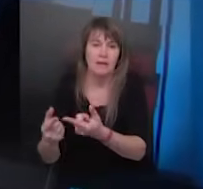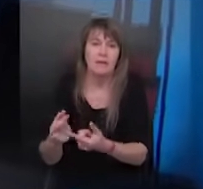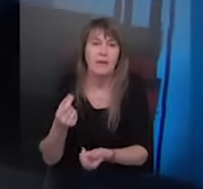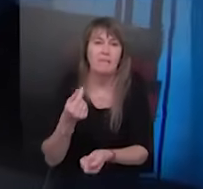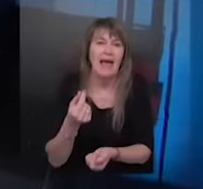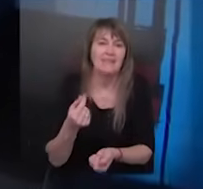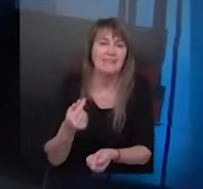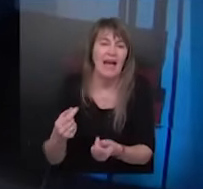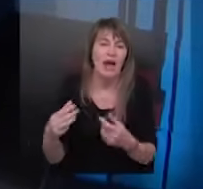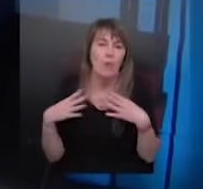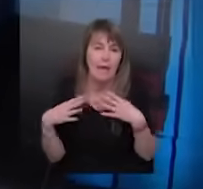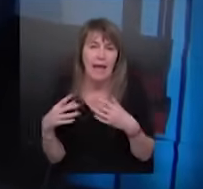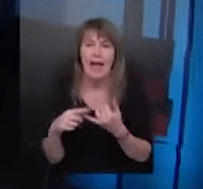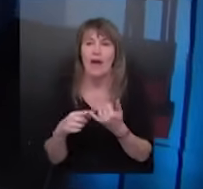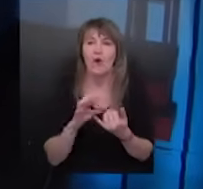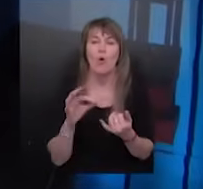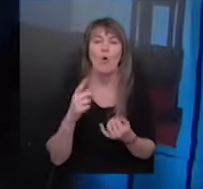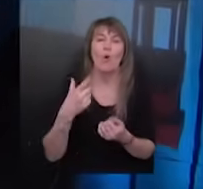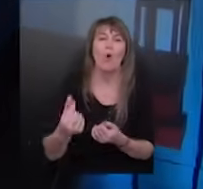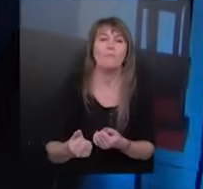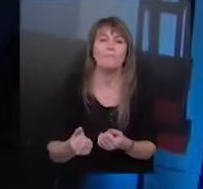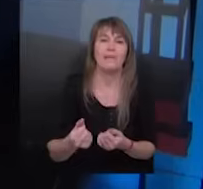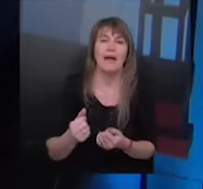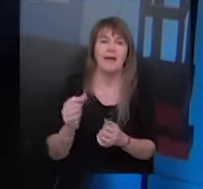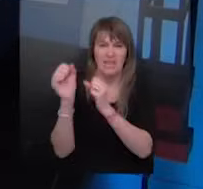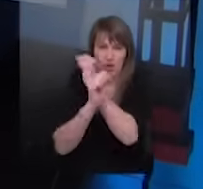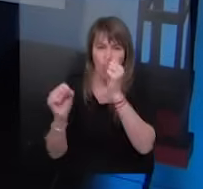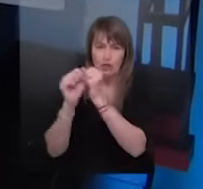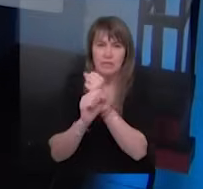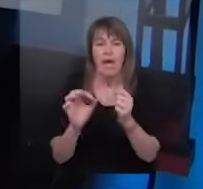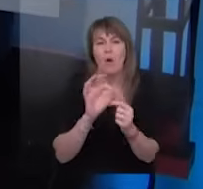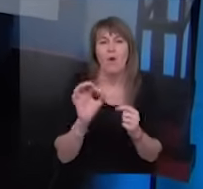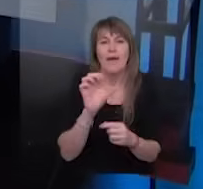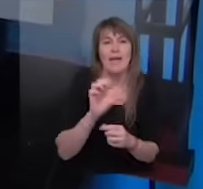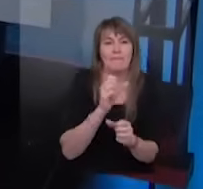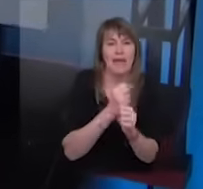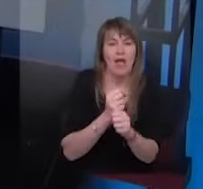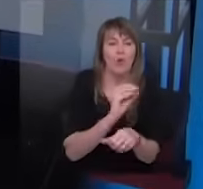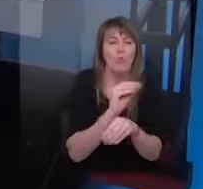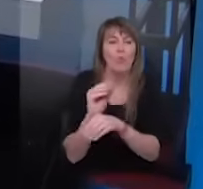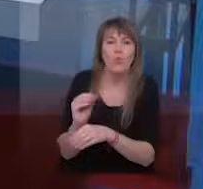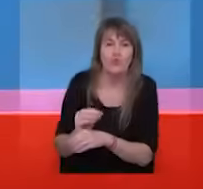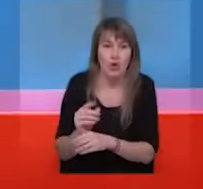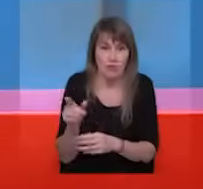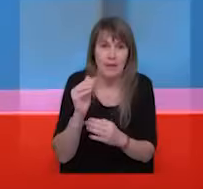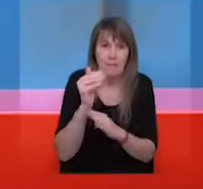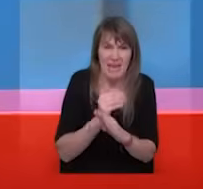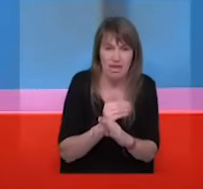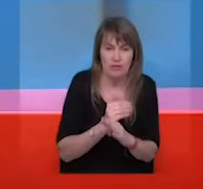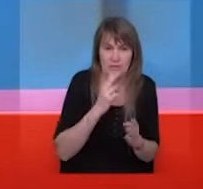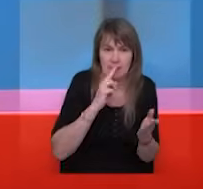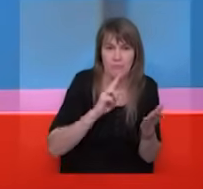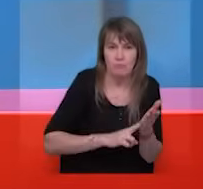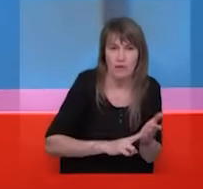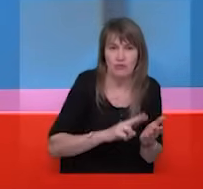jubilar comprar tecnología este mandar a a tus empleados a hacer cursos puedes descontar